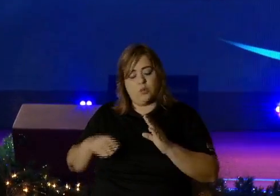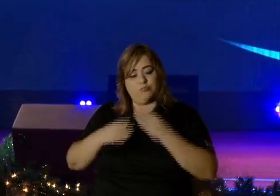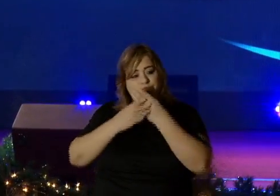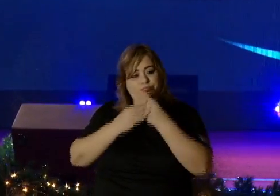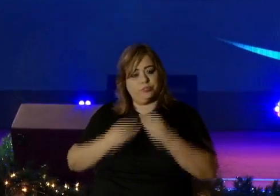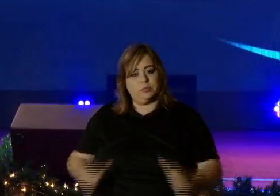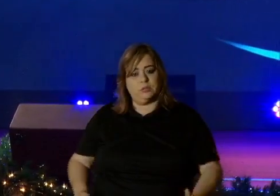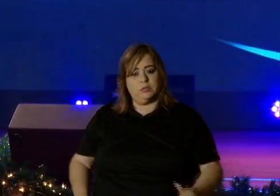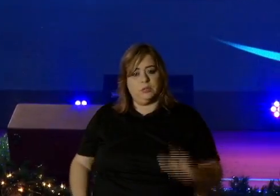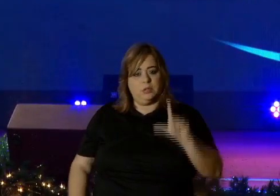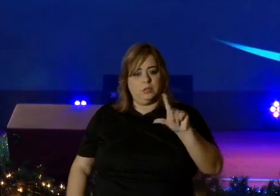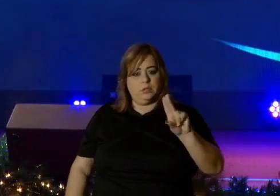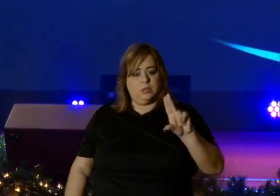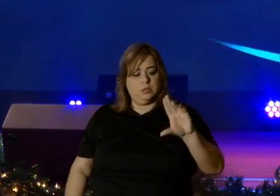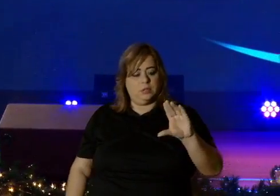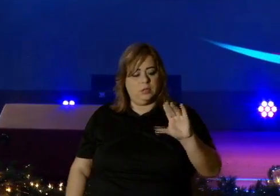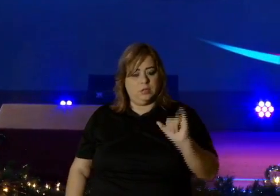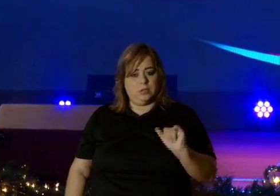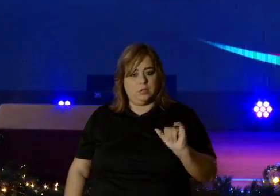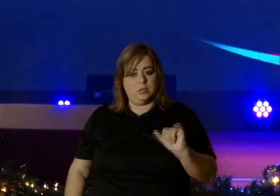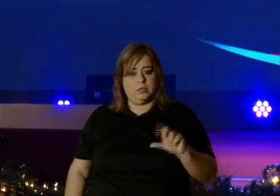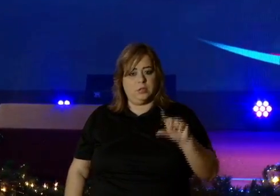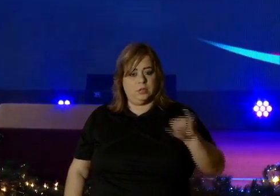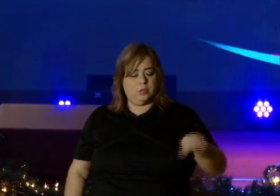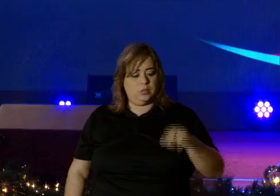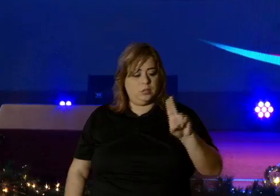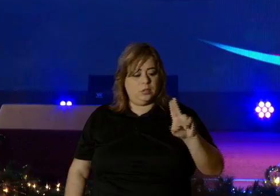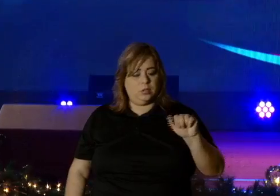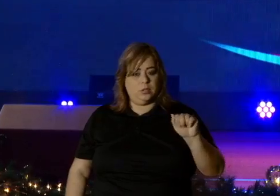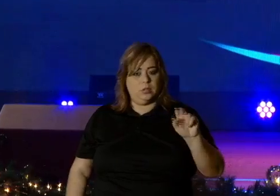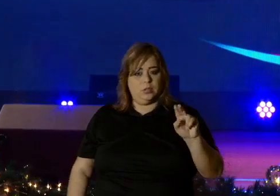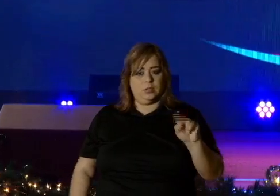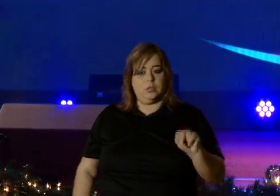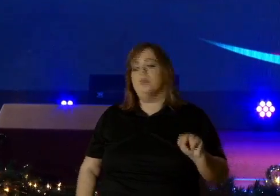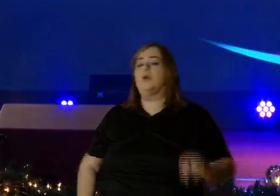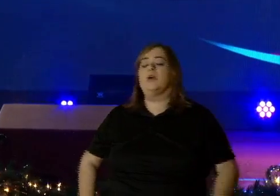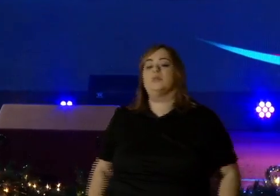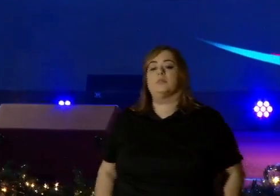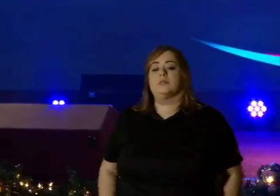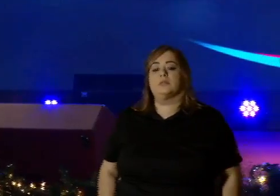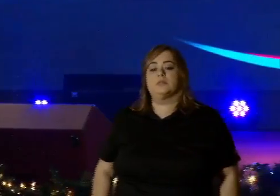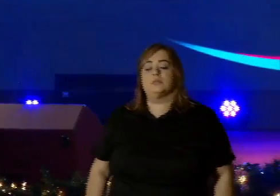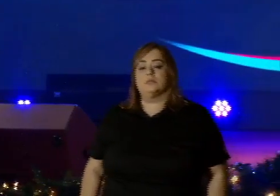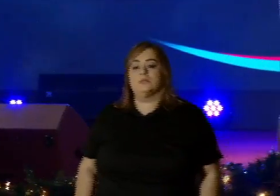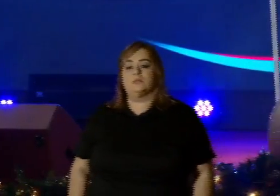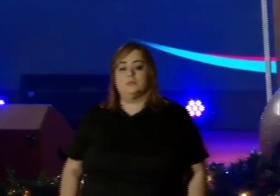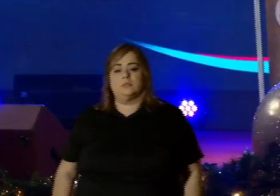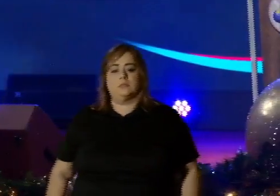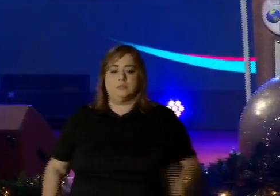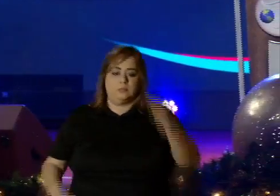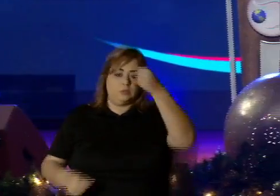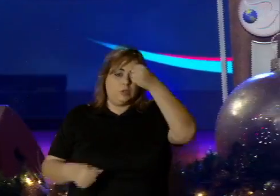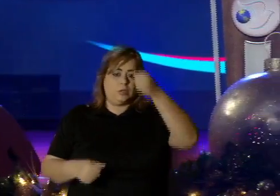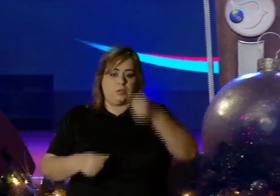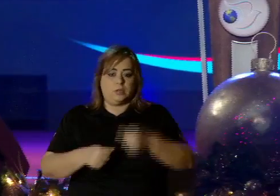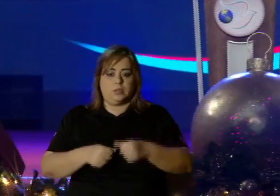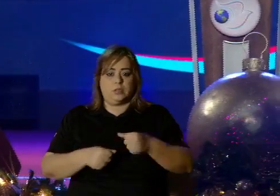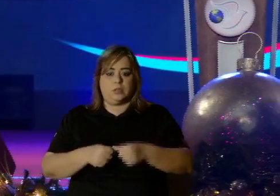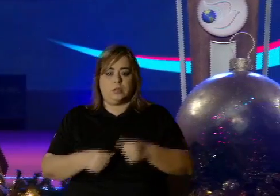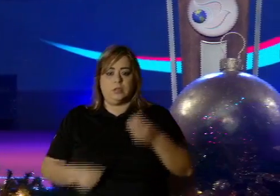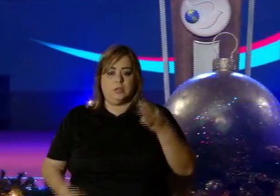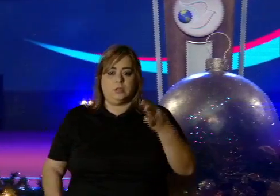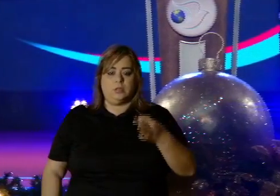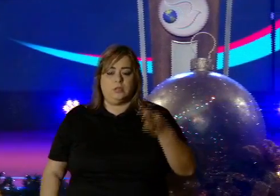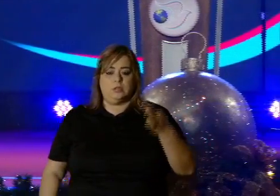de ahí, Lizzy. Juan, tú saliste de ahí. Muchos de nosotros hemos salido de ese fuego. Me acuerdo como ahora, y siempre que voy a